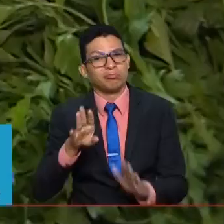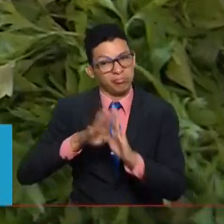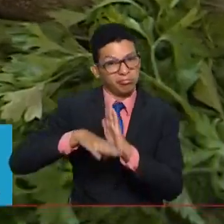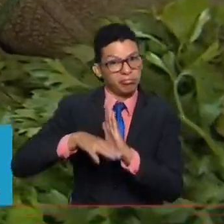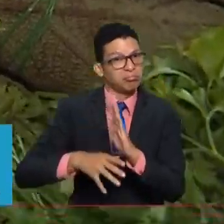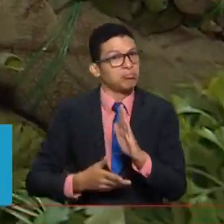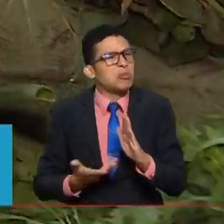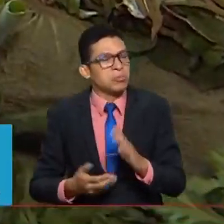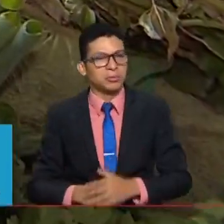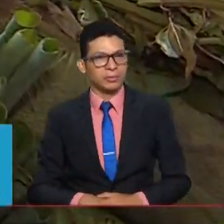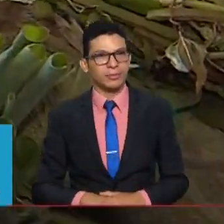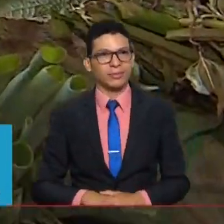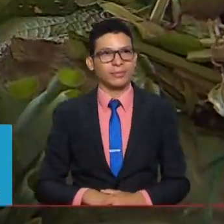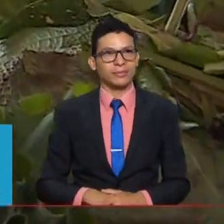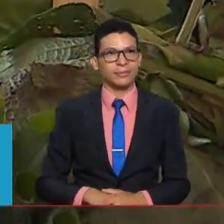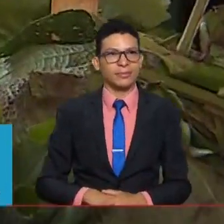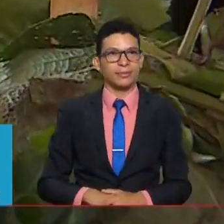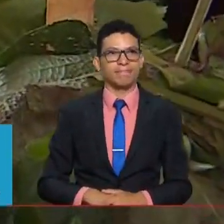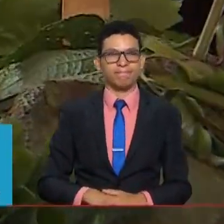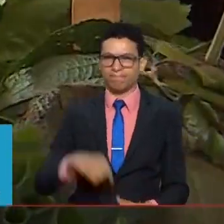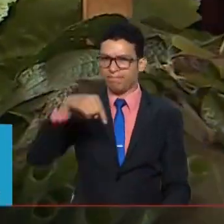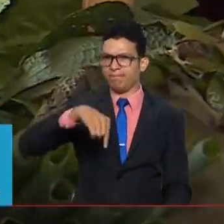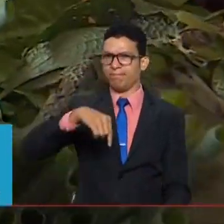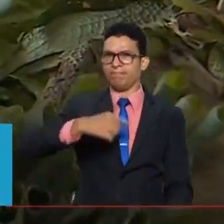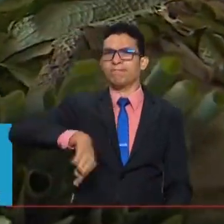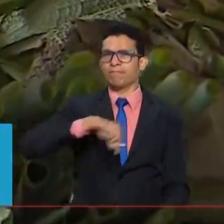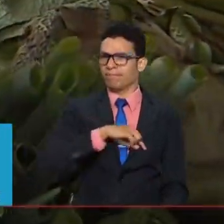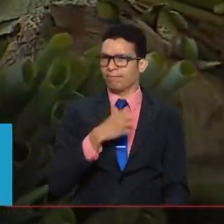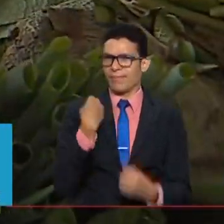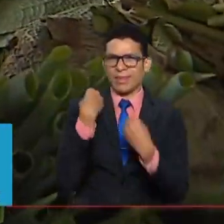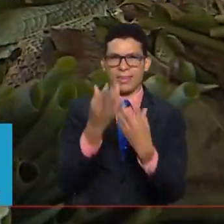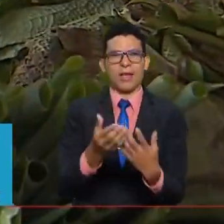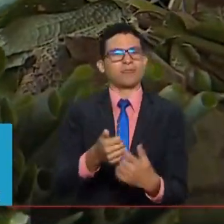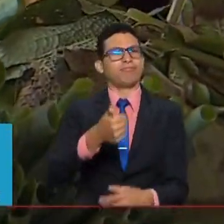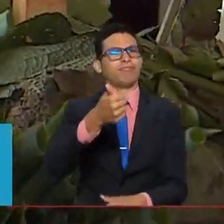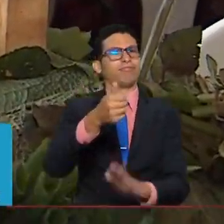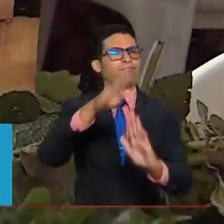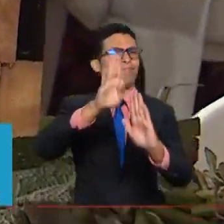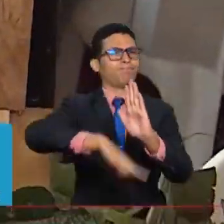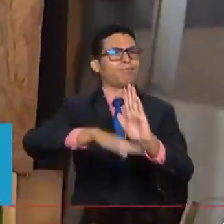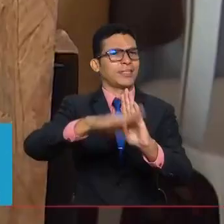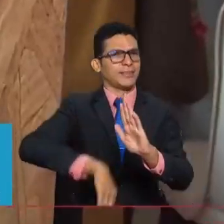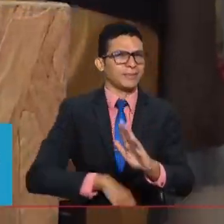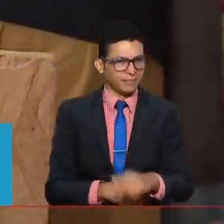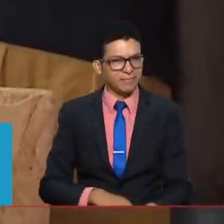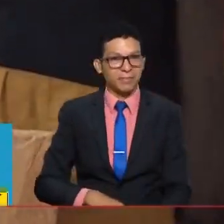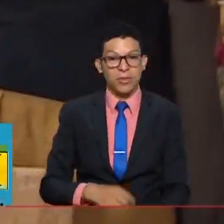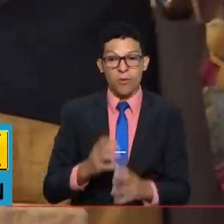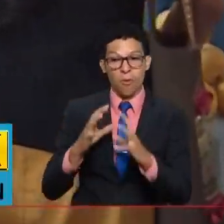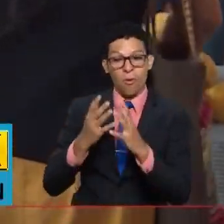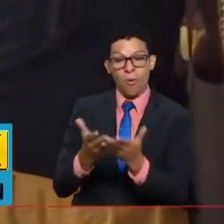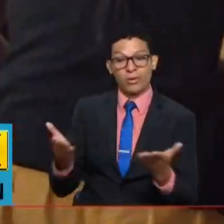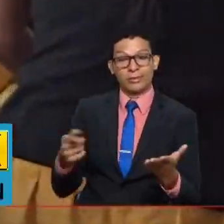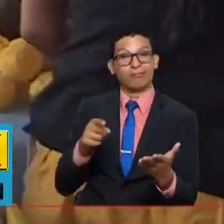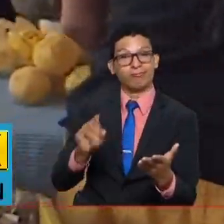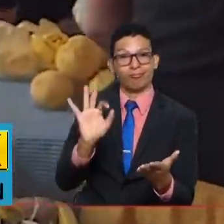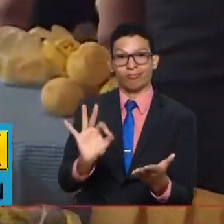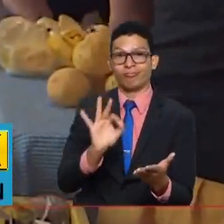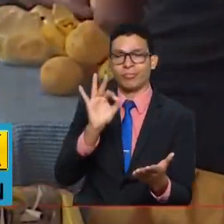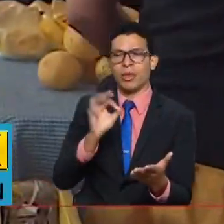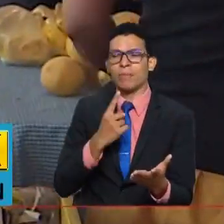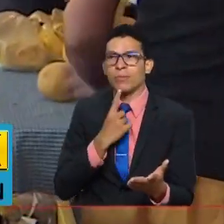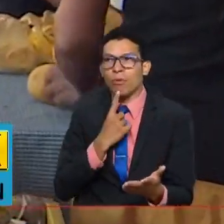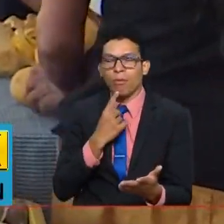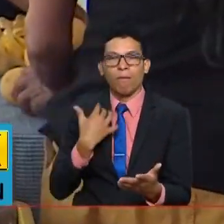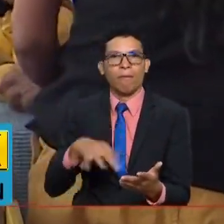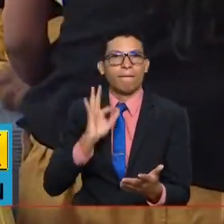precios. Aquí les damos muy buen precio, un buen producto de buena calidad y buen sabor, porque